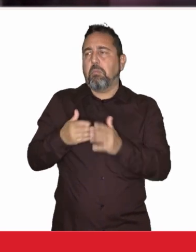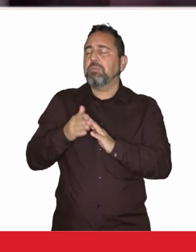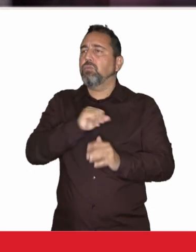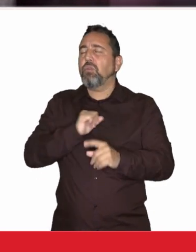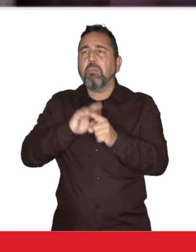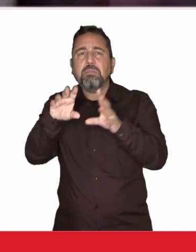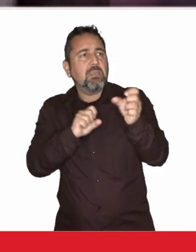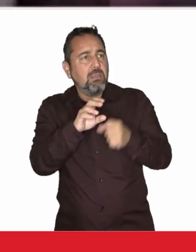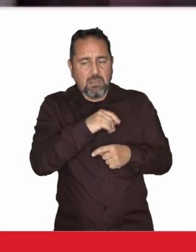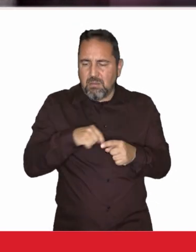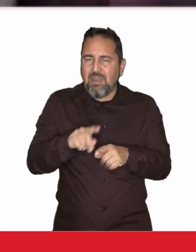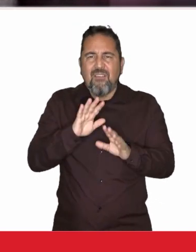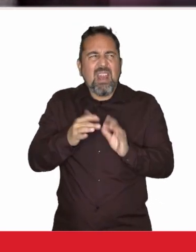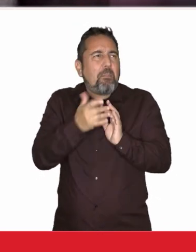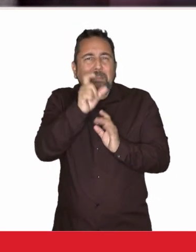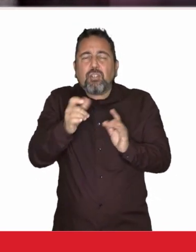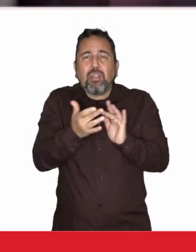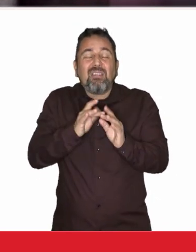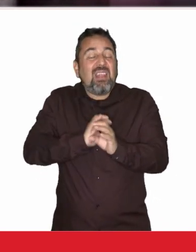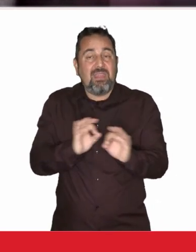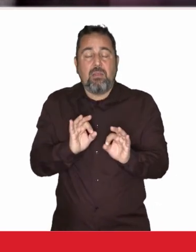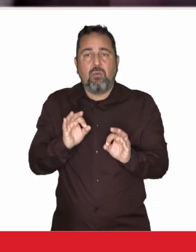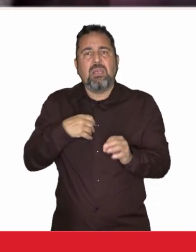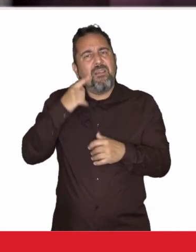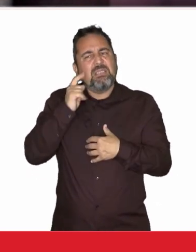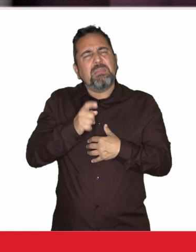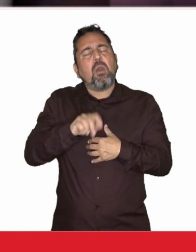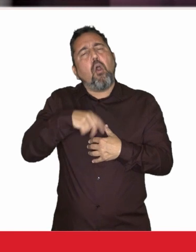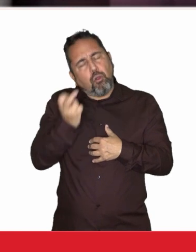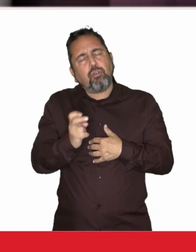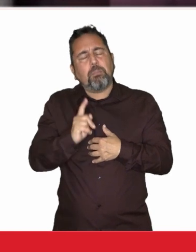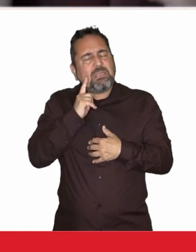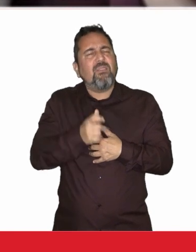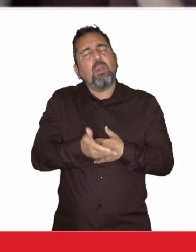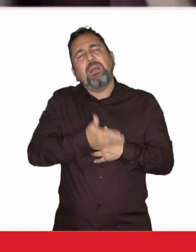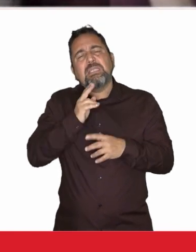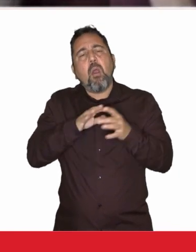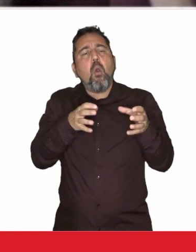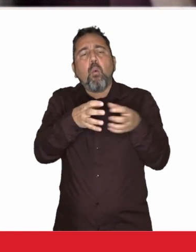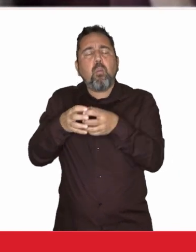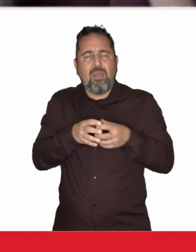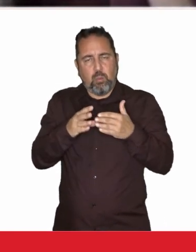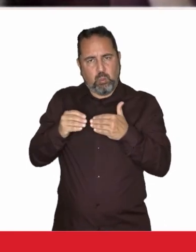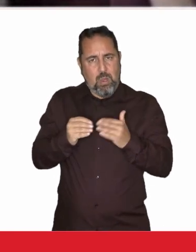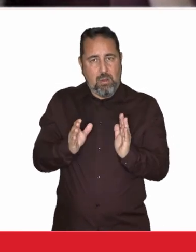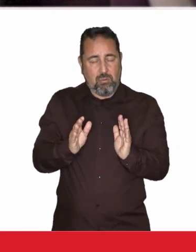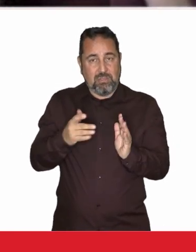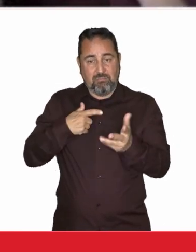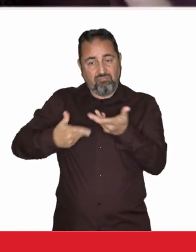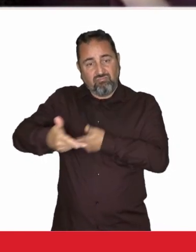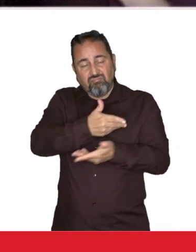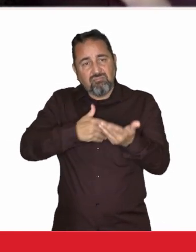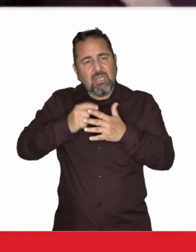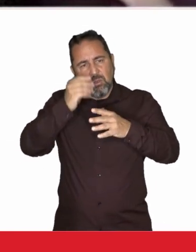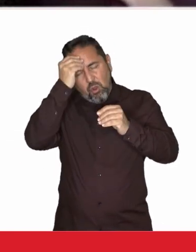¿vale? Luego están el tema de comunidades, que esto cada vez es más habitual, ¿vale? Que son comunidades de usuarios que intercambian